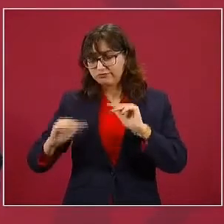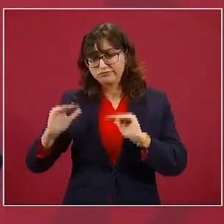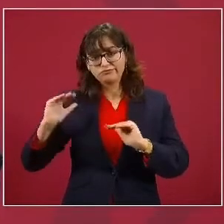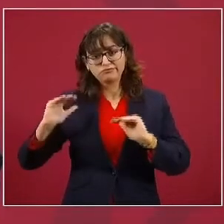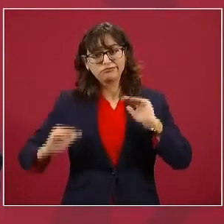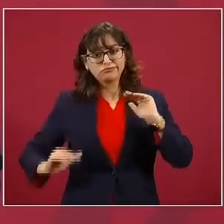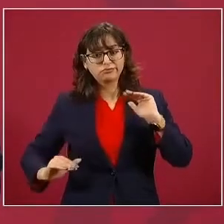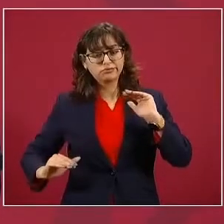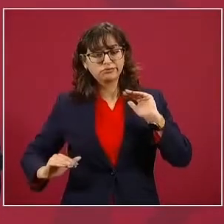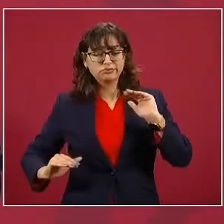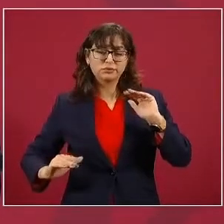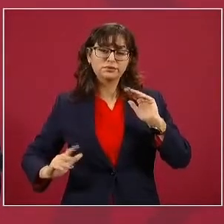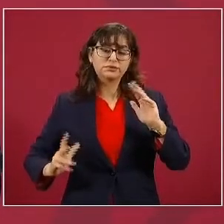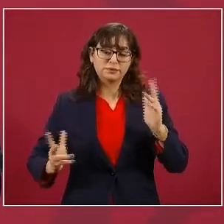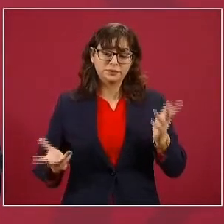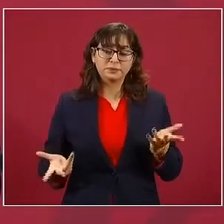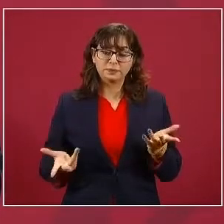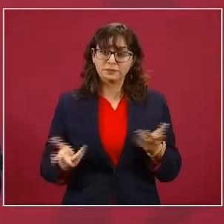Nuestra situación.